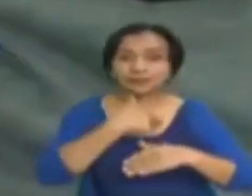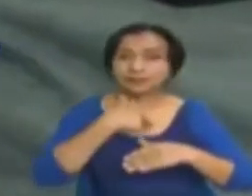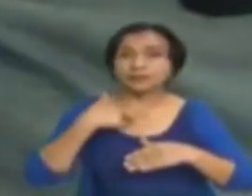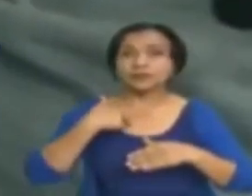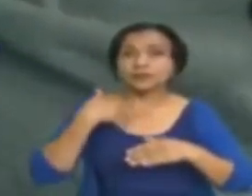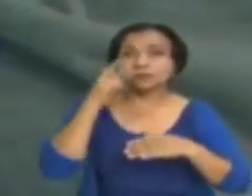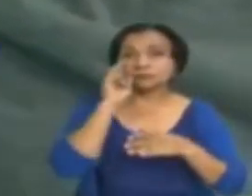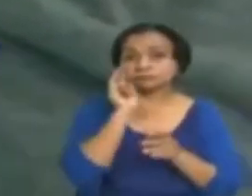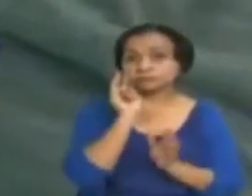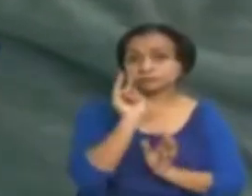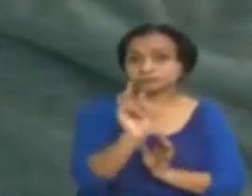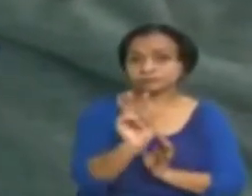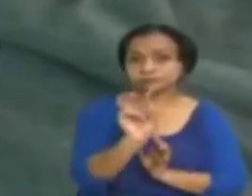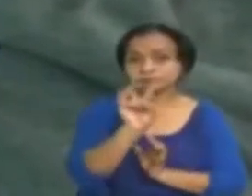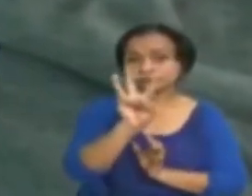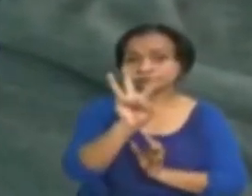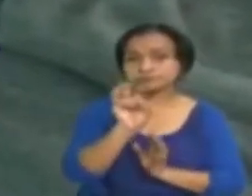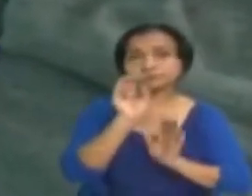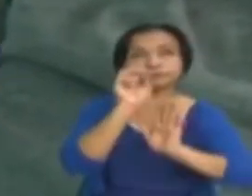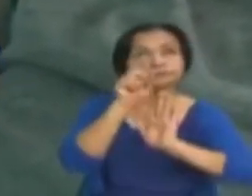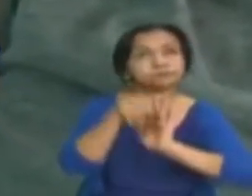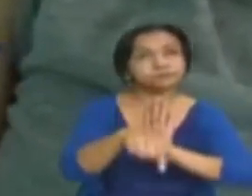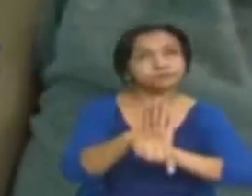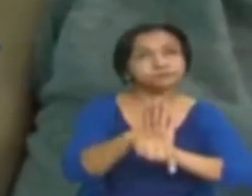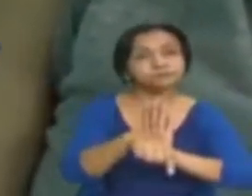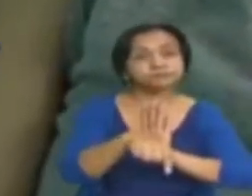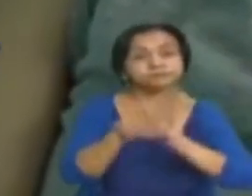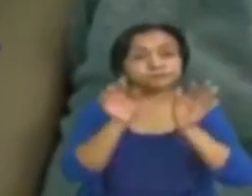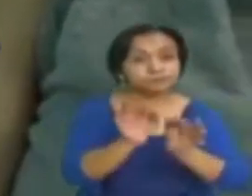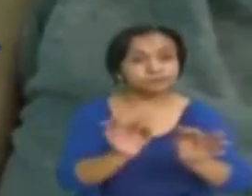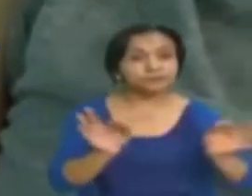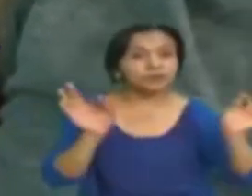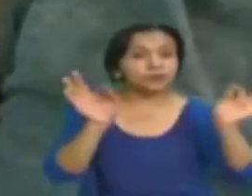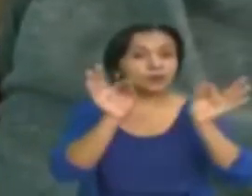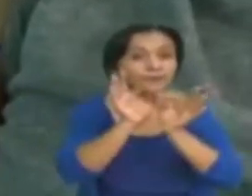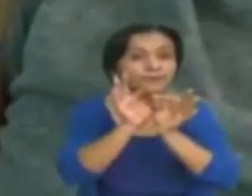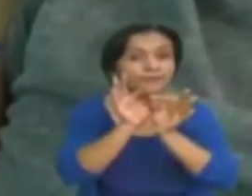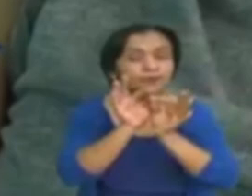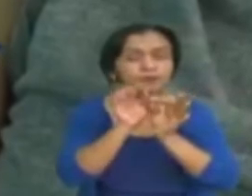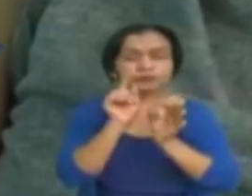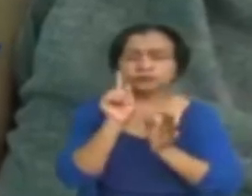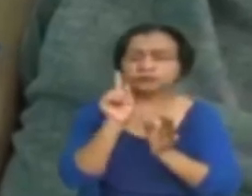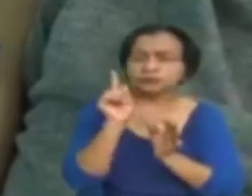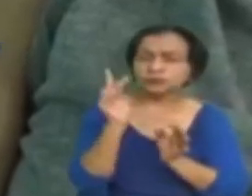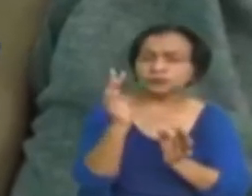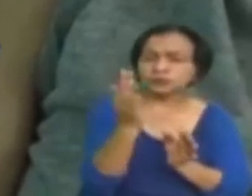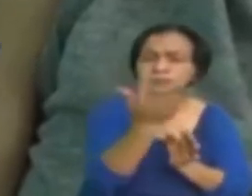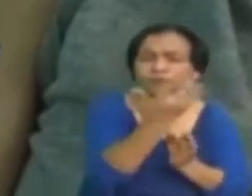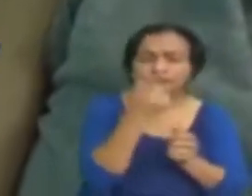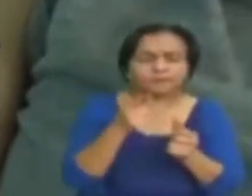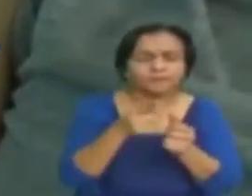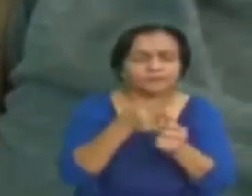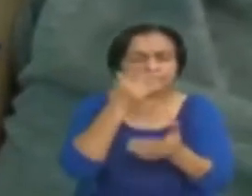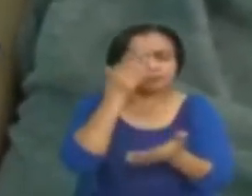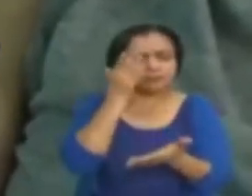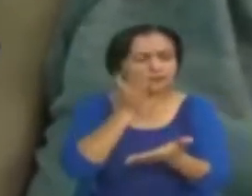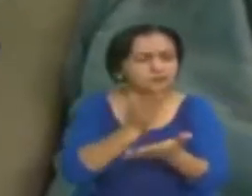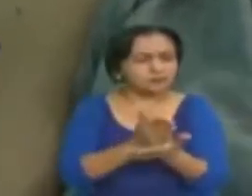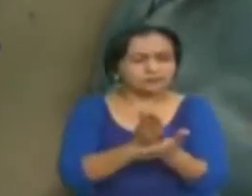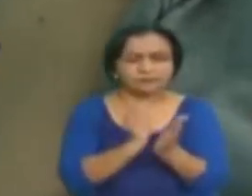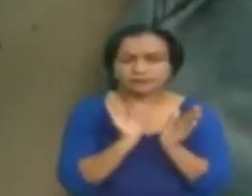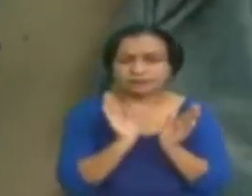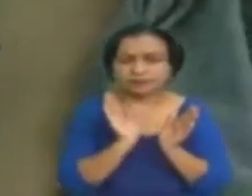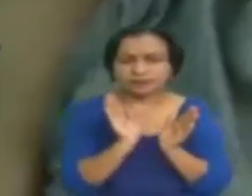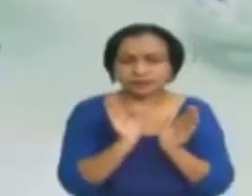inoculando este miércoles 2 de junio. Estamos en vacunación mañana 2 de junio